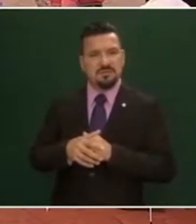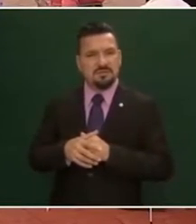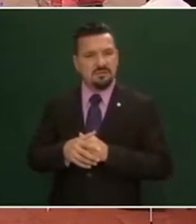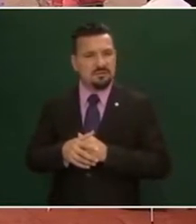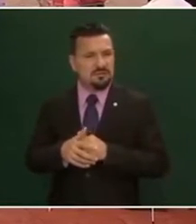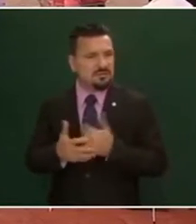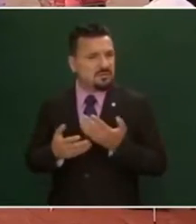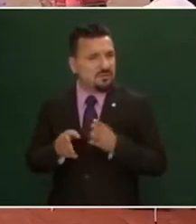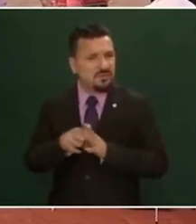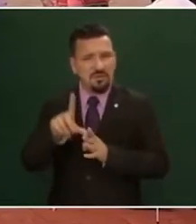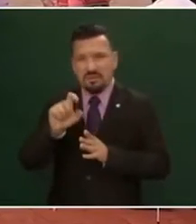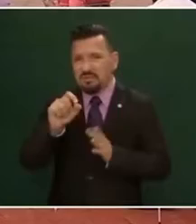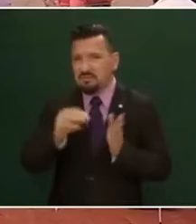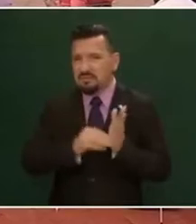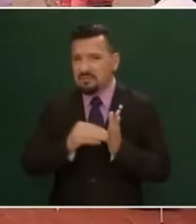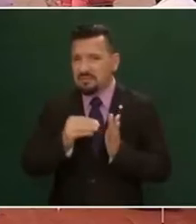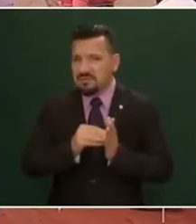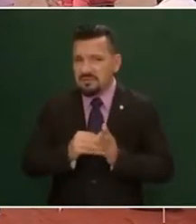20 millones